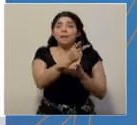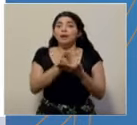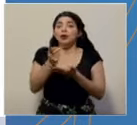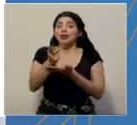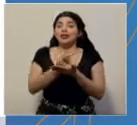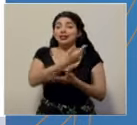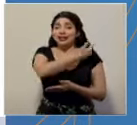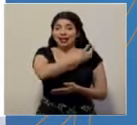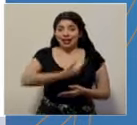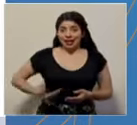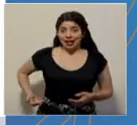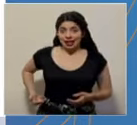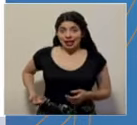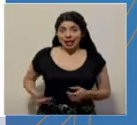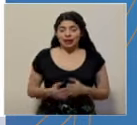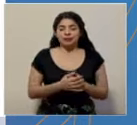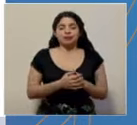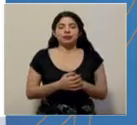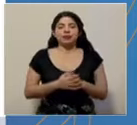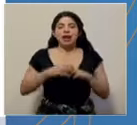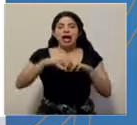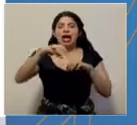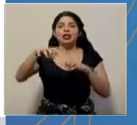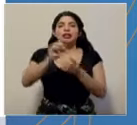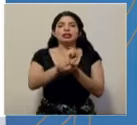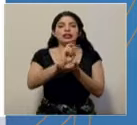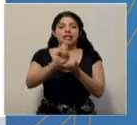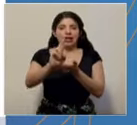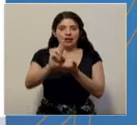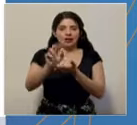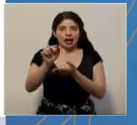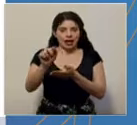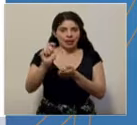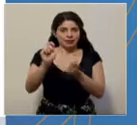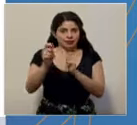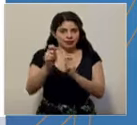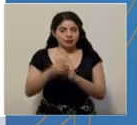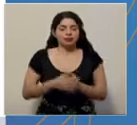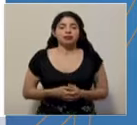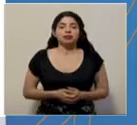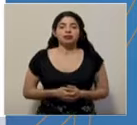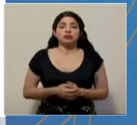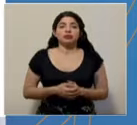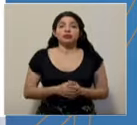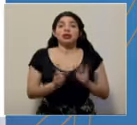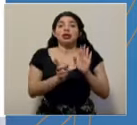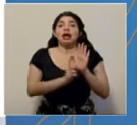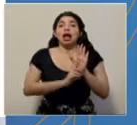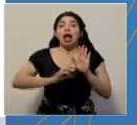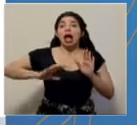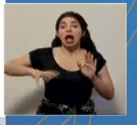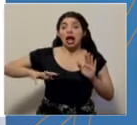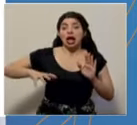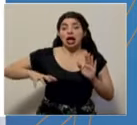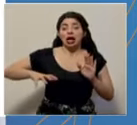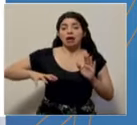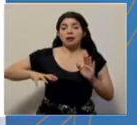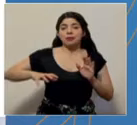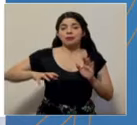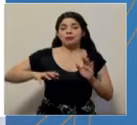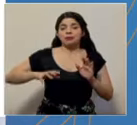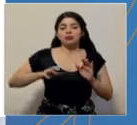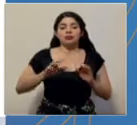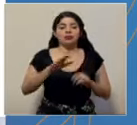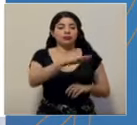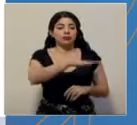de Heredia, el cantón de San Rafael. Se mantienen en estado de alerta naranja en